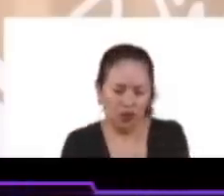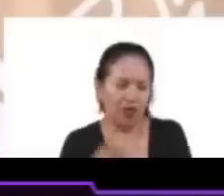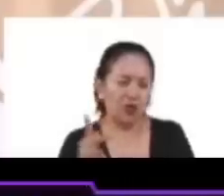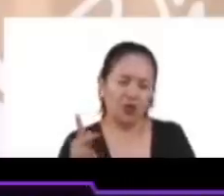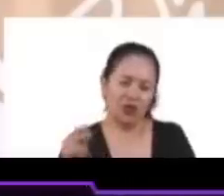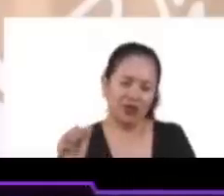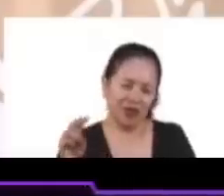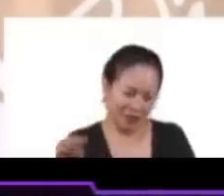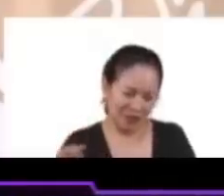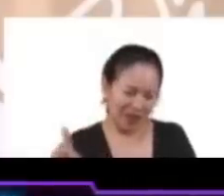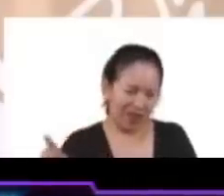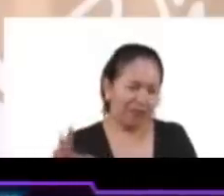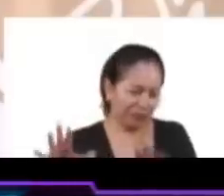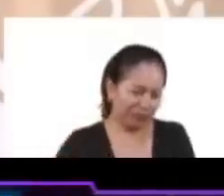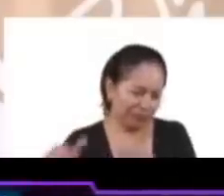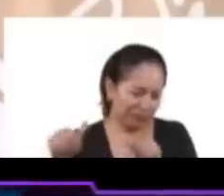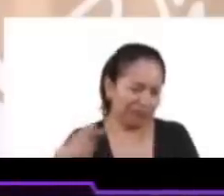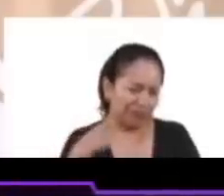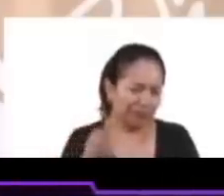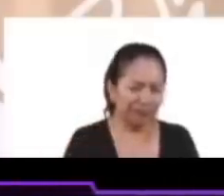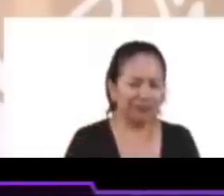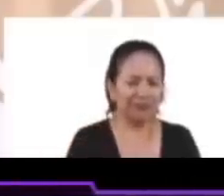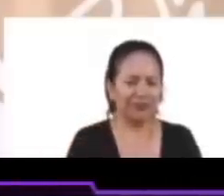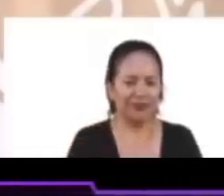Y repito, esto no es,